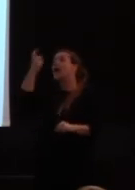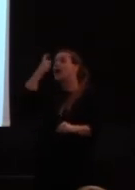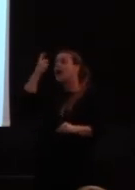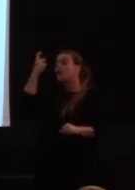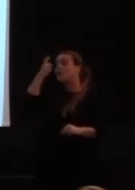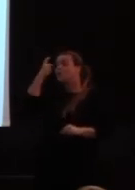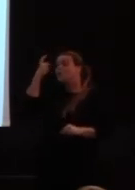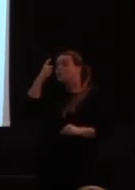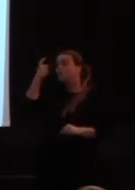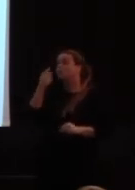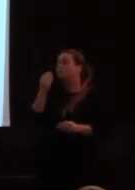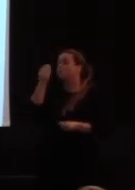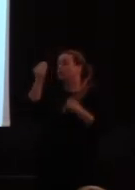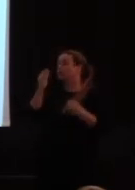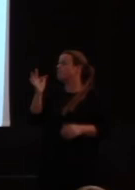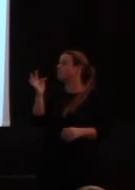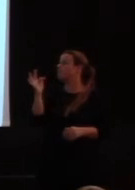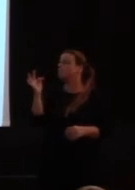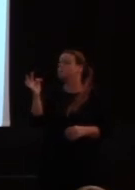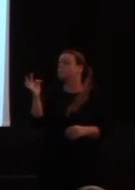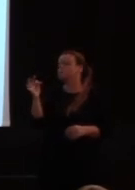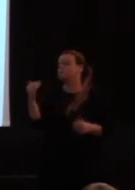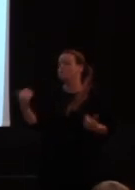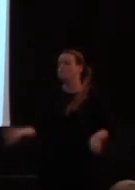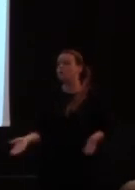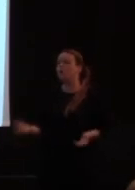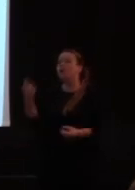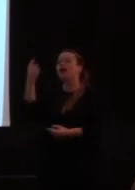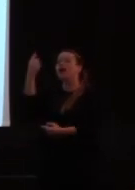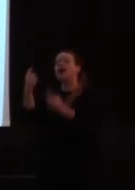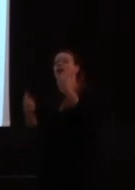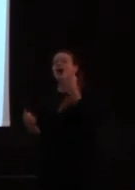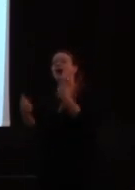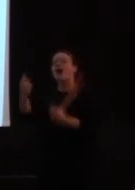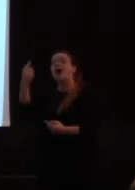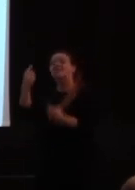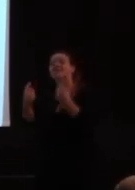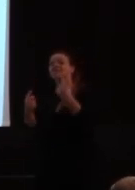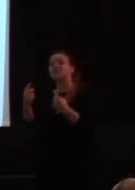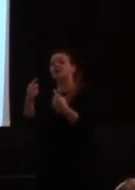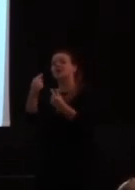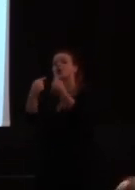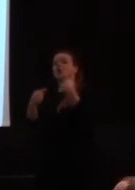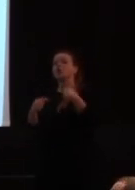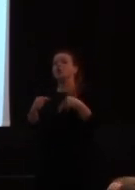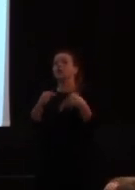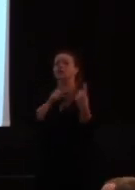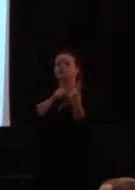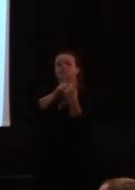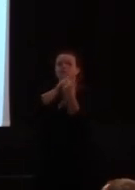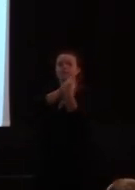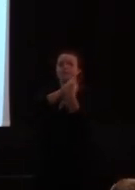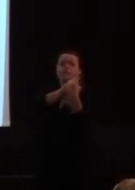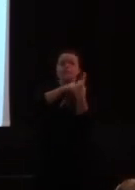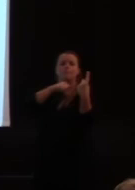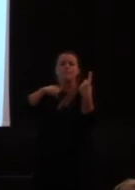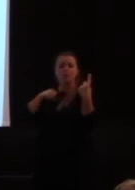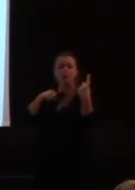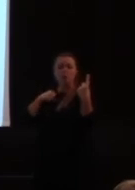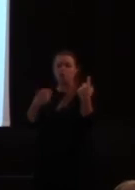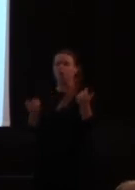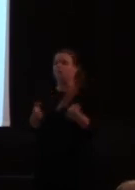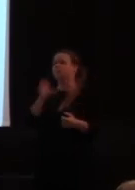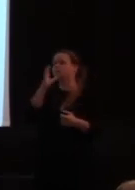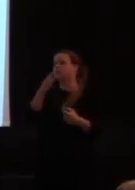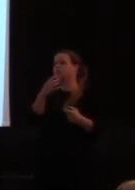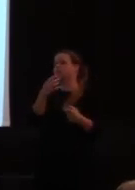muchísimo, muchísimo, que a veces los corrijamos en privado. Sobre todo errores que ya los demás no